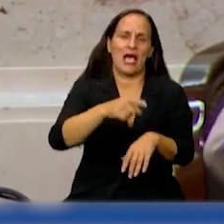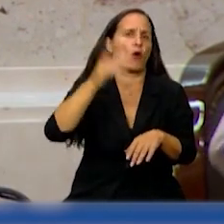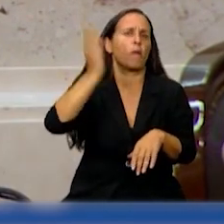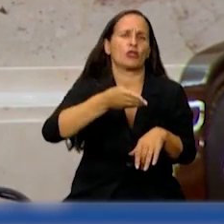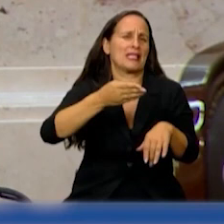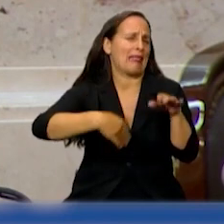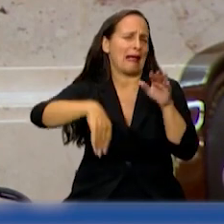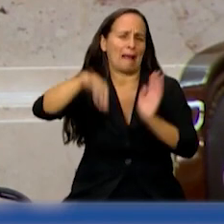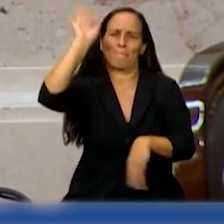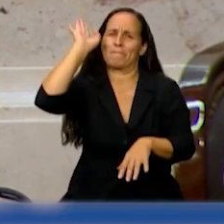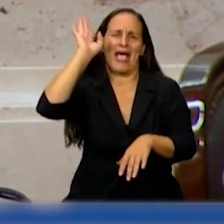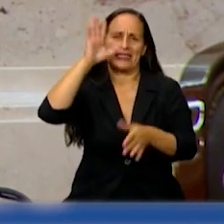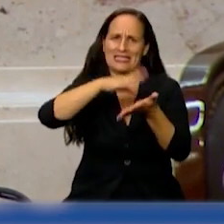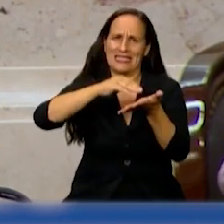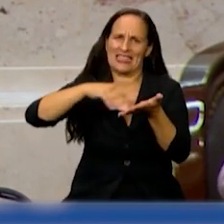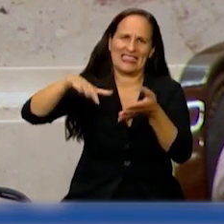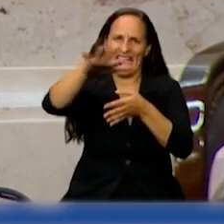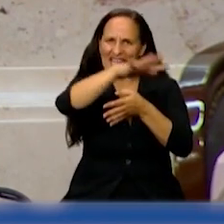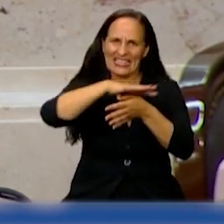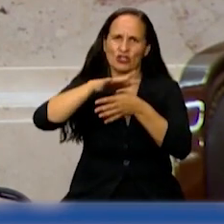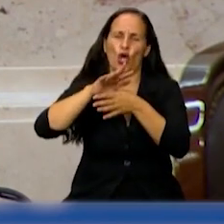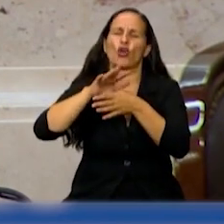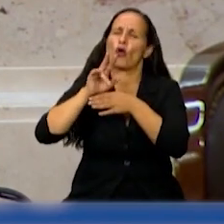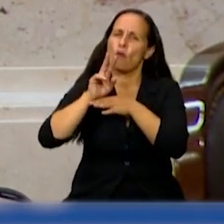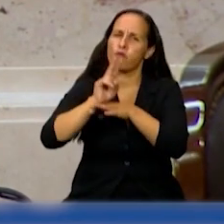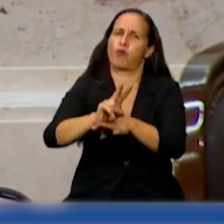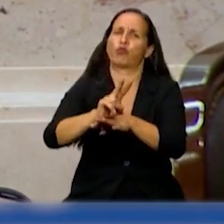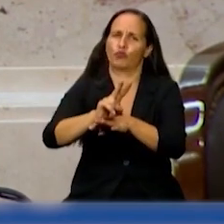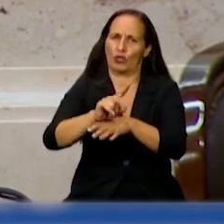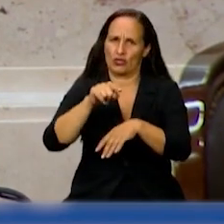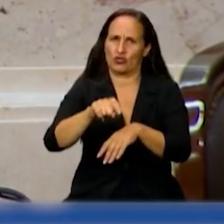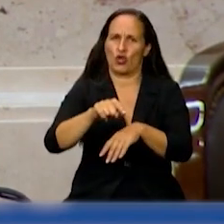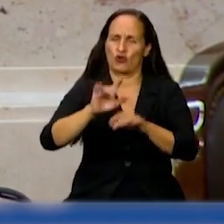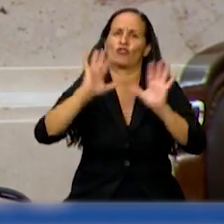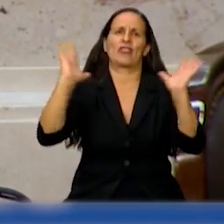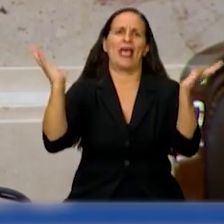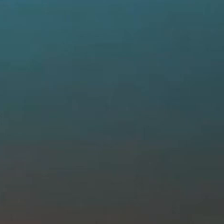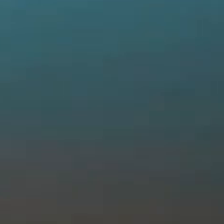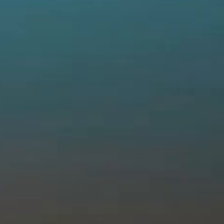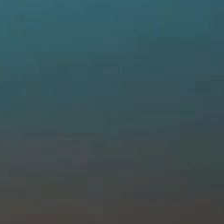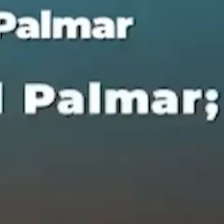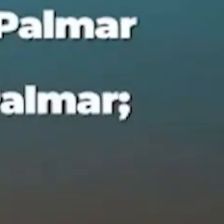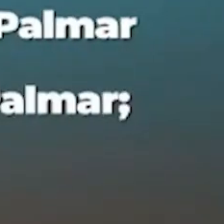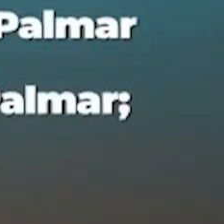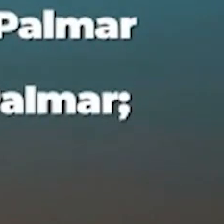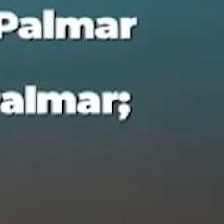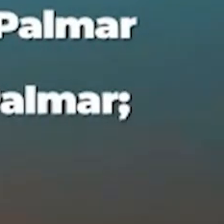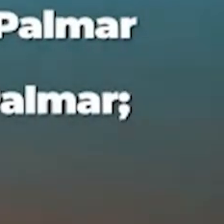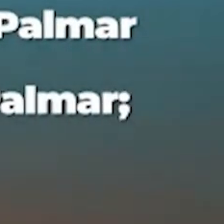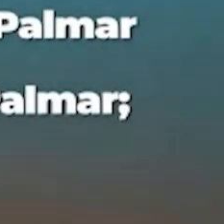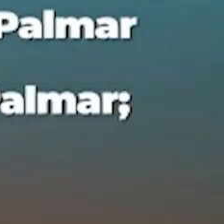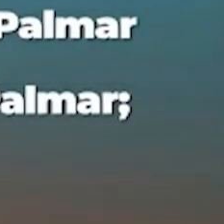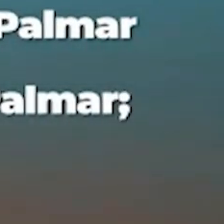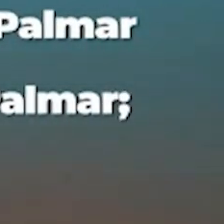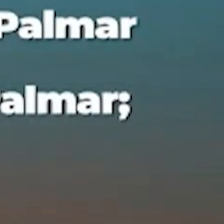porcentaje de territorio bajo protección ambiental. Nosotros